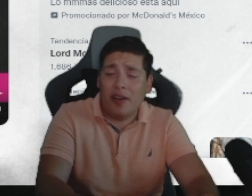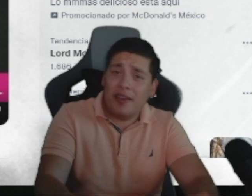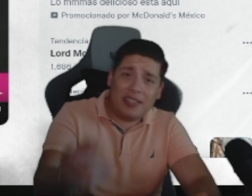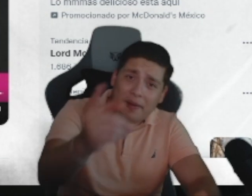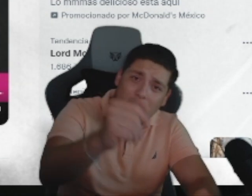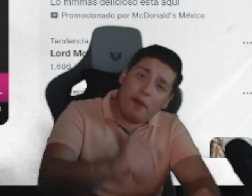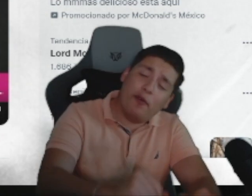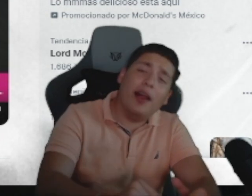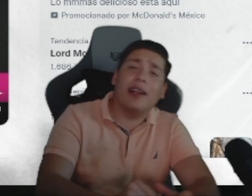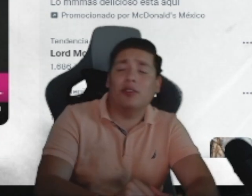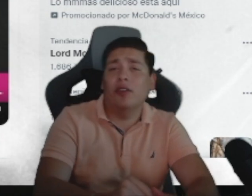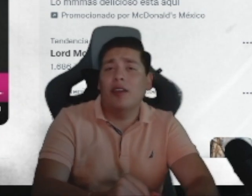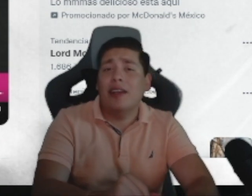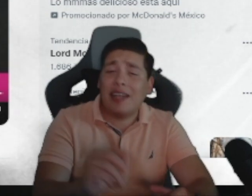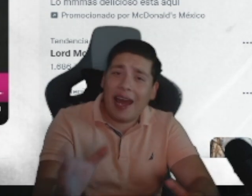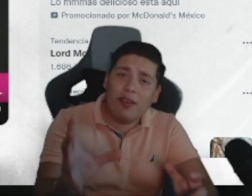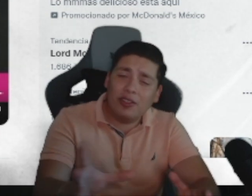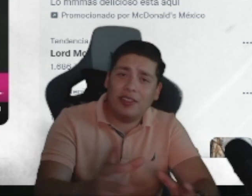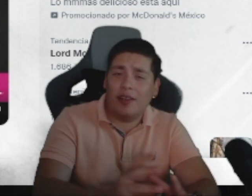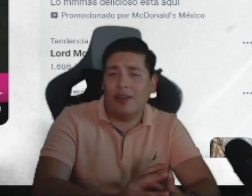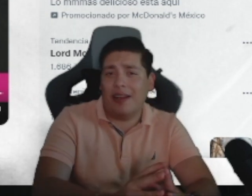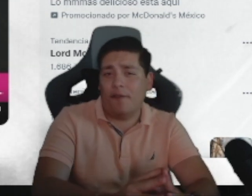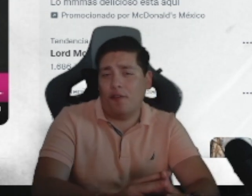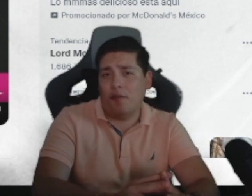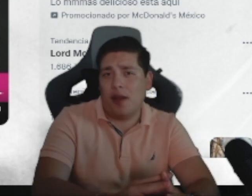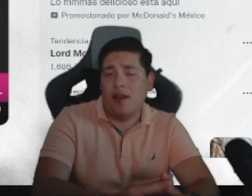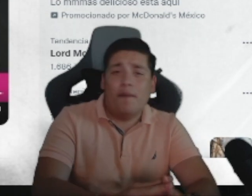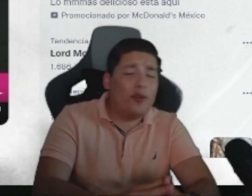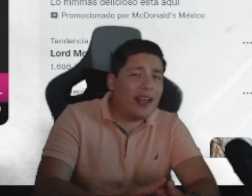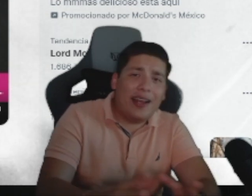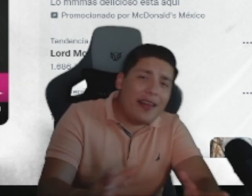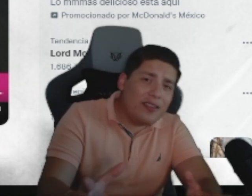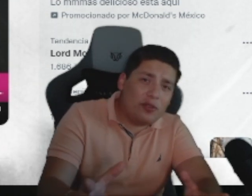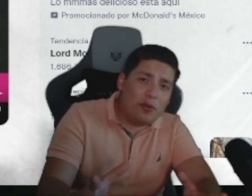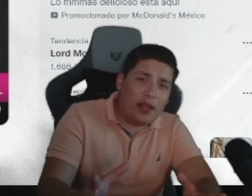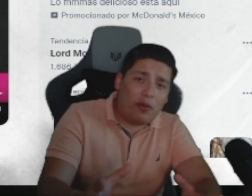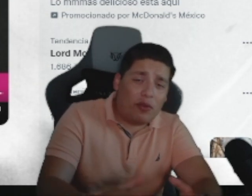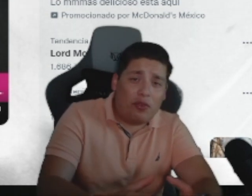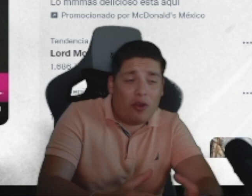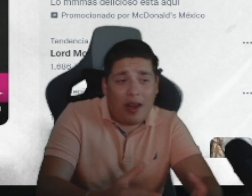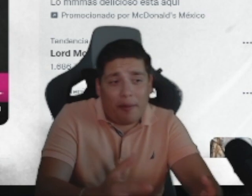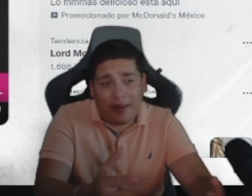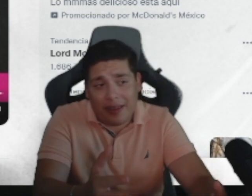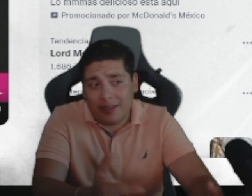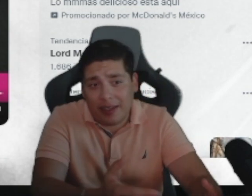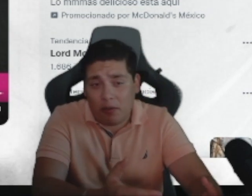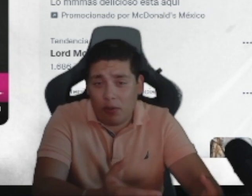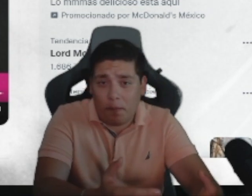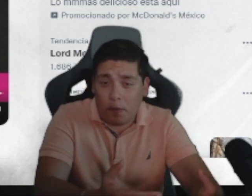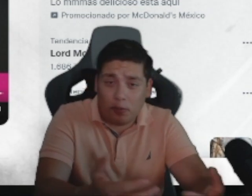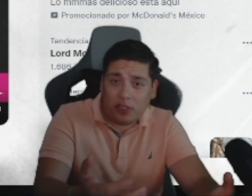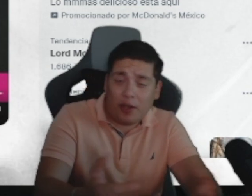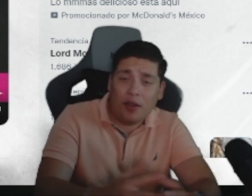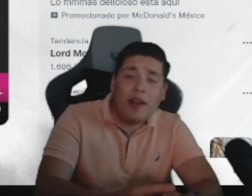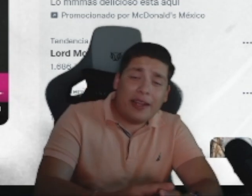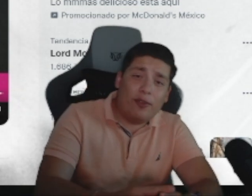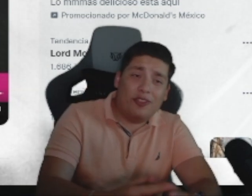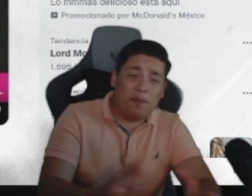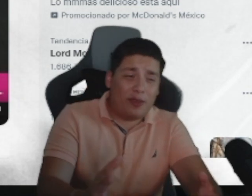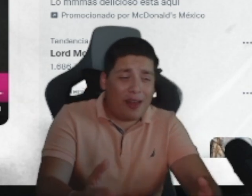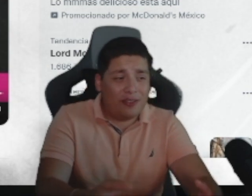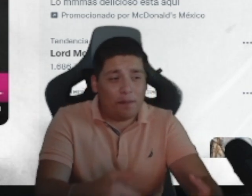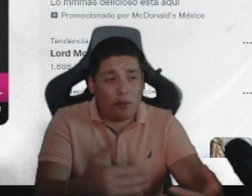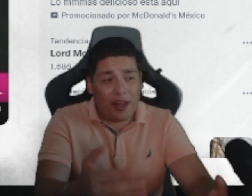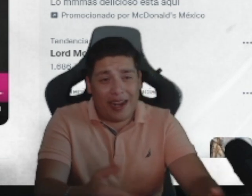rebuznó. ¿Y saben cuál fue la razón? Que ellos hicieron la reforma, porque nadie estuvo de acuerdo. Yo la verdad es que cuando propusieron que